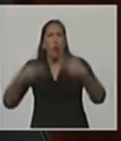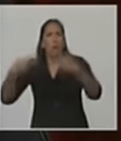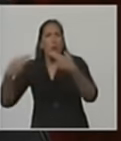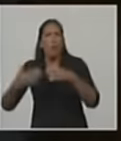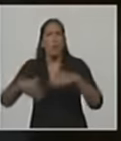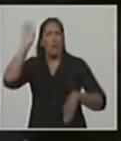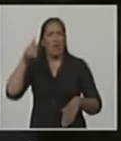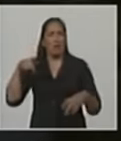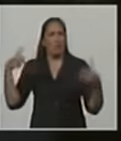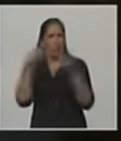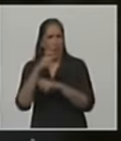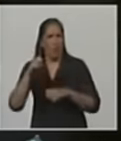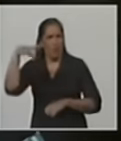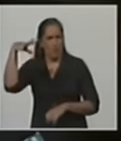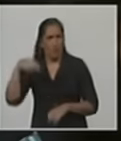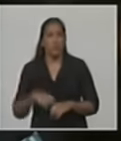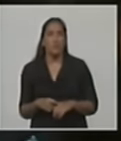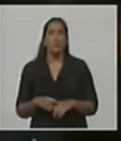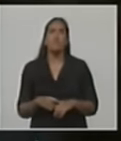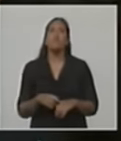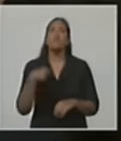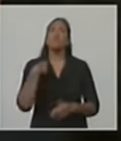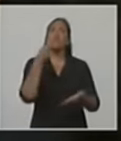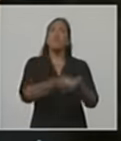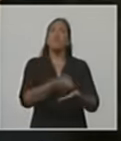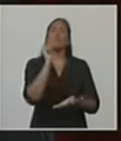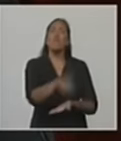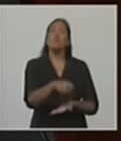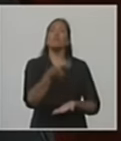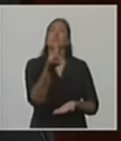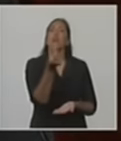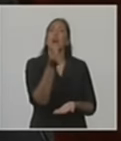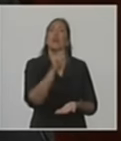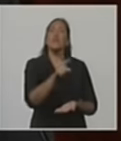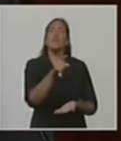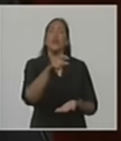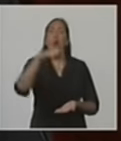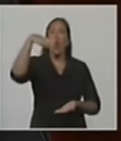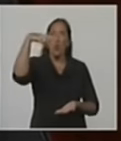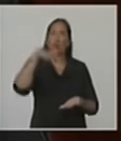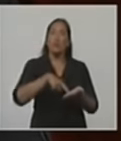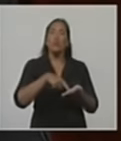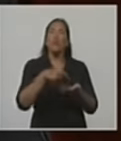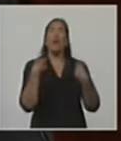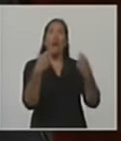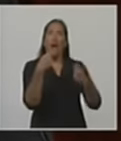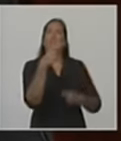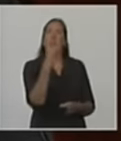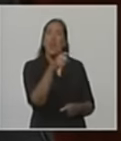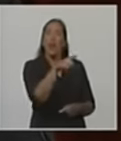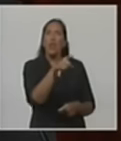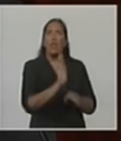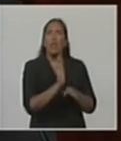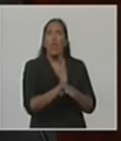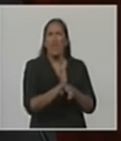Nos encontramos con un precio mayorista de la electricidad 10 veces por debajo de su costo y una gran variedad de precios minoristas en